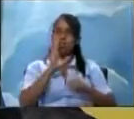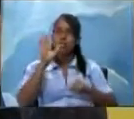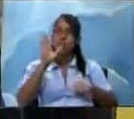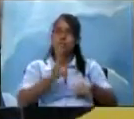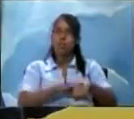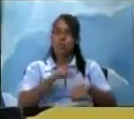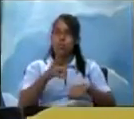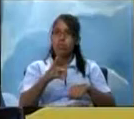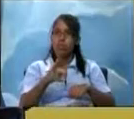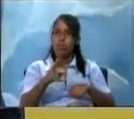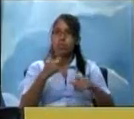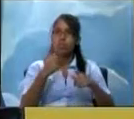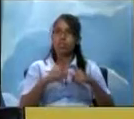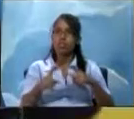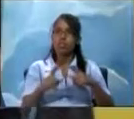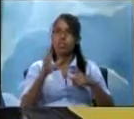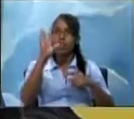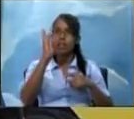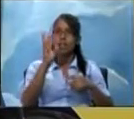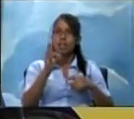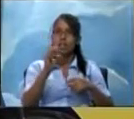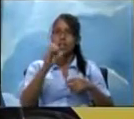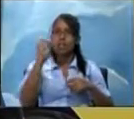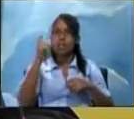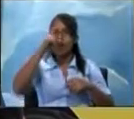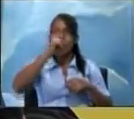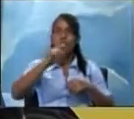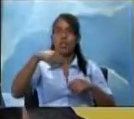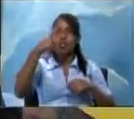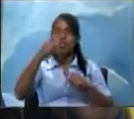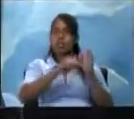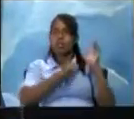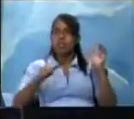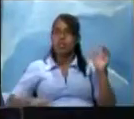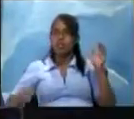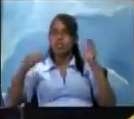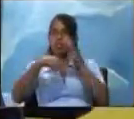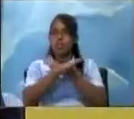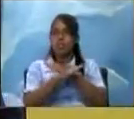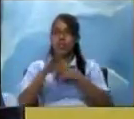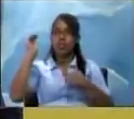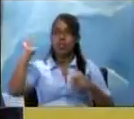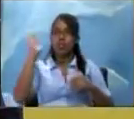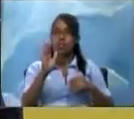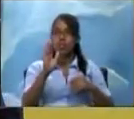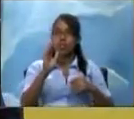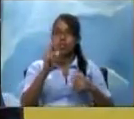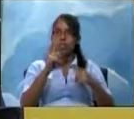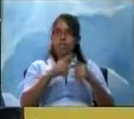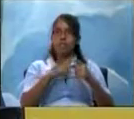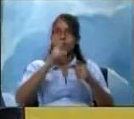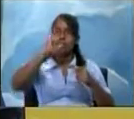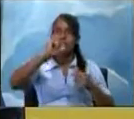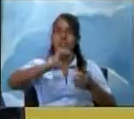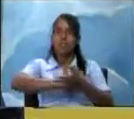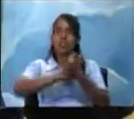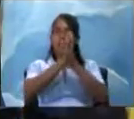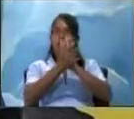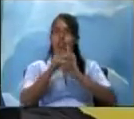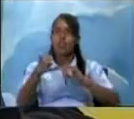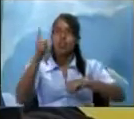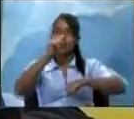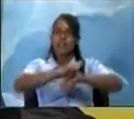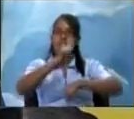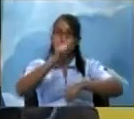se cumplió. Escasos 70 años luego que el Señor se fue, vino, bueno, pues, y destruyeron